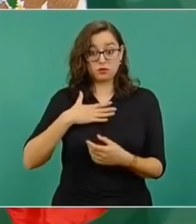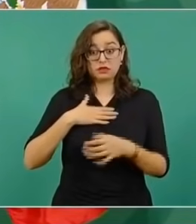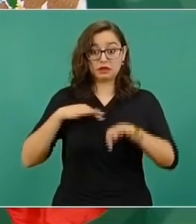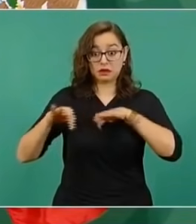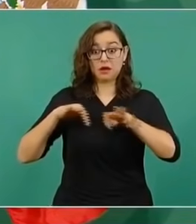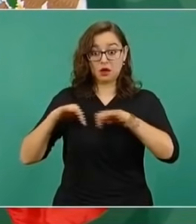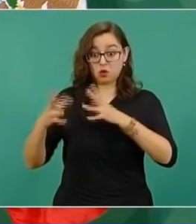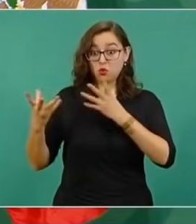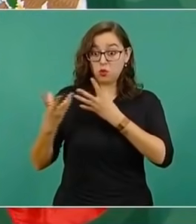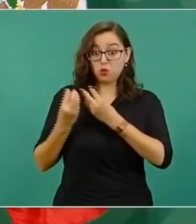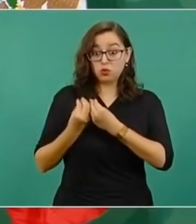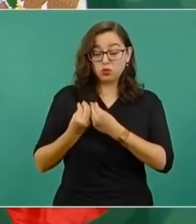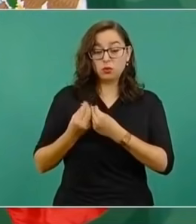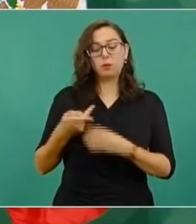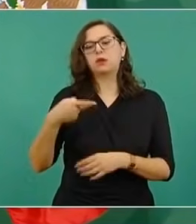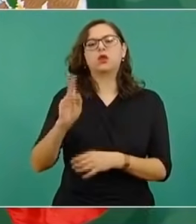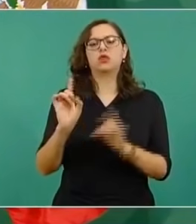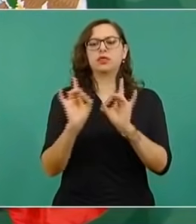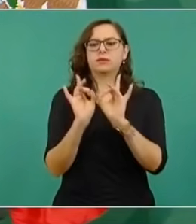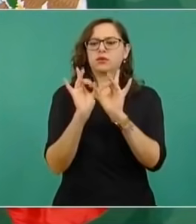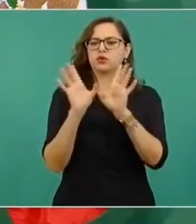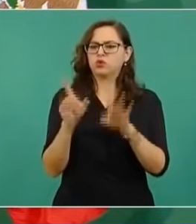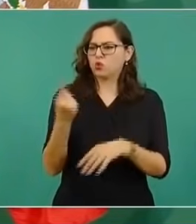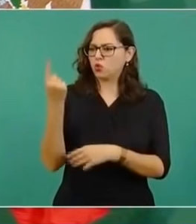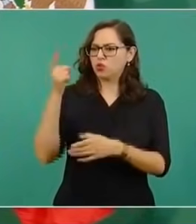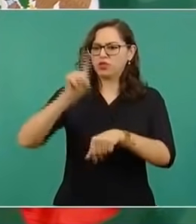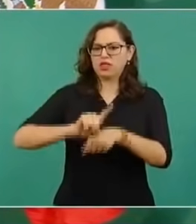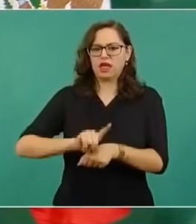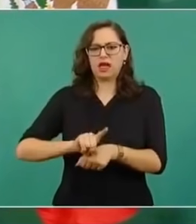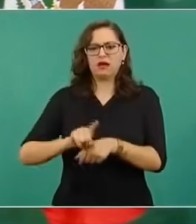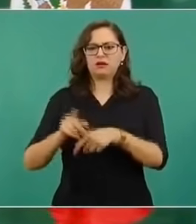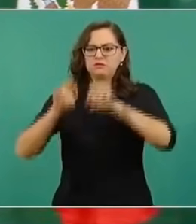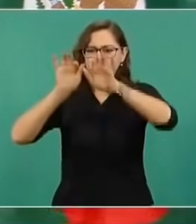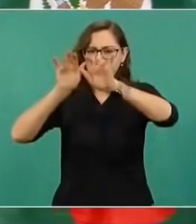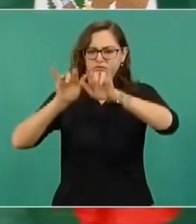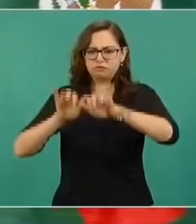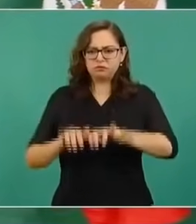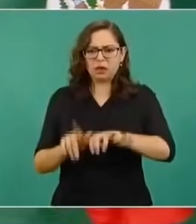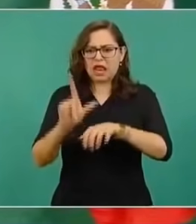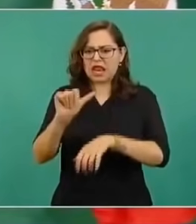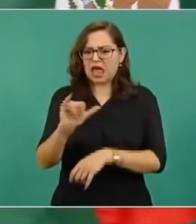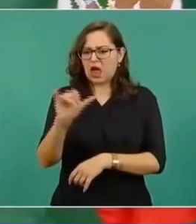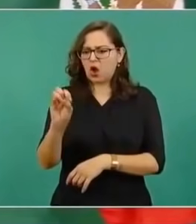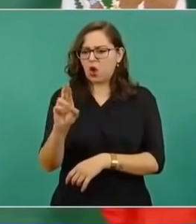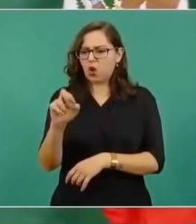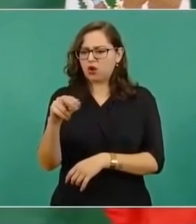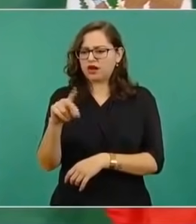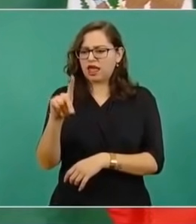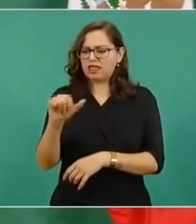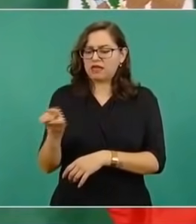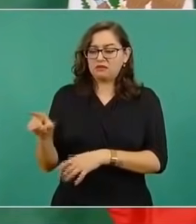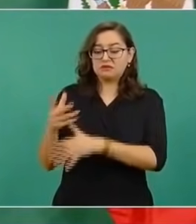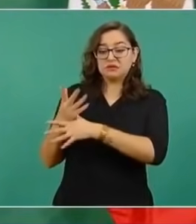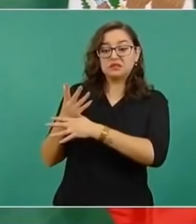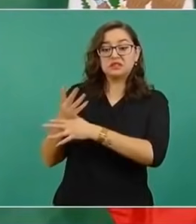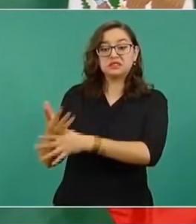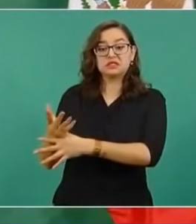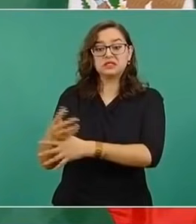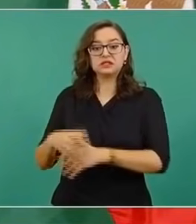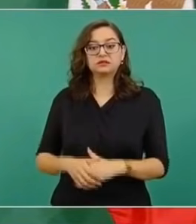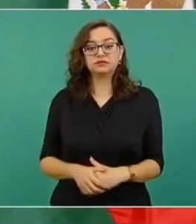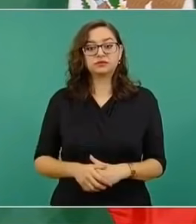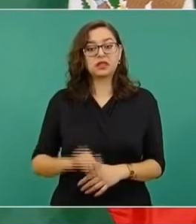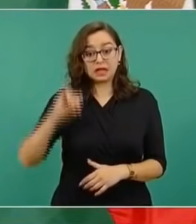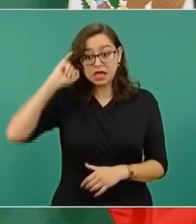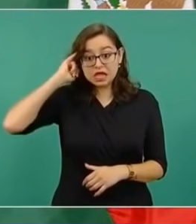Jornada llegó a usar la frase lamentable de que no tiene la